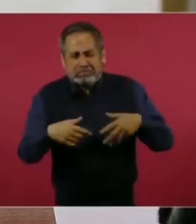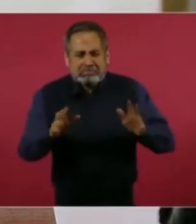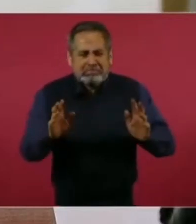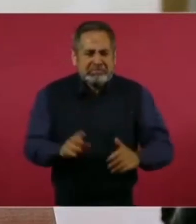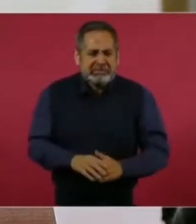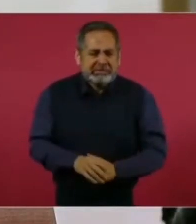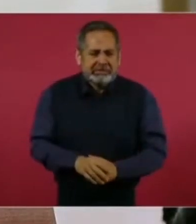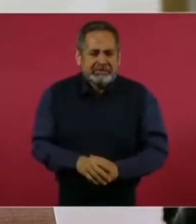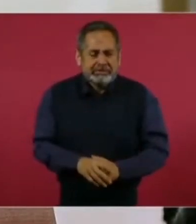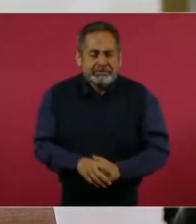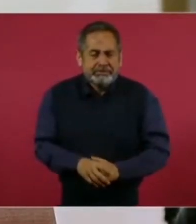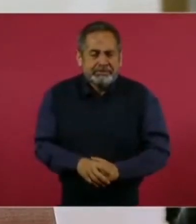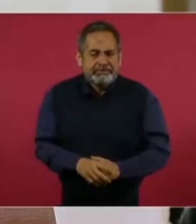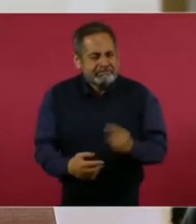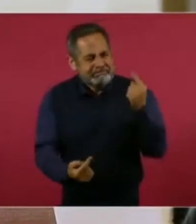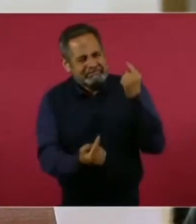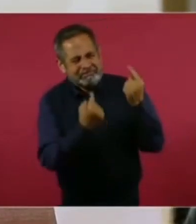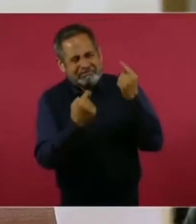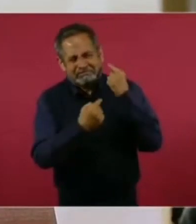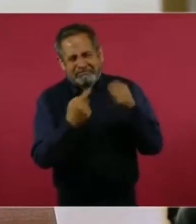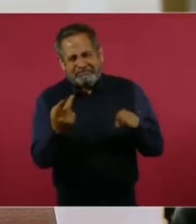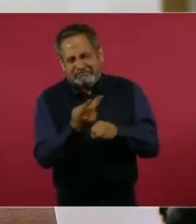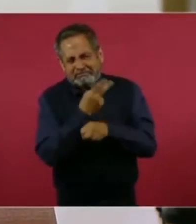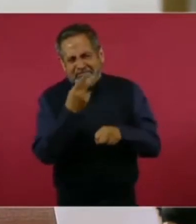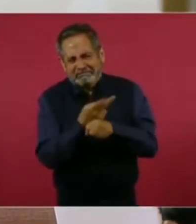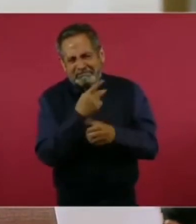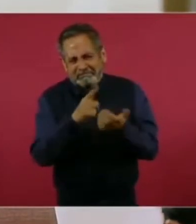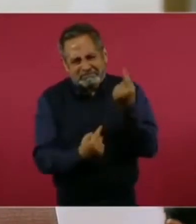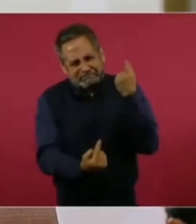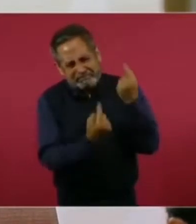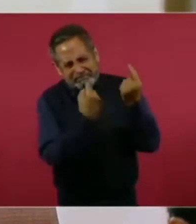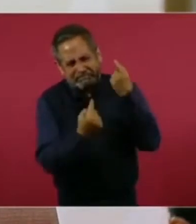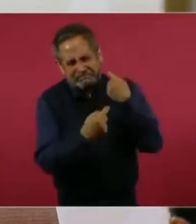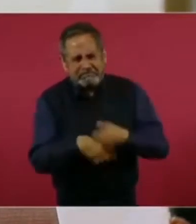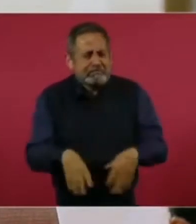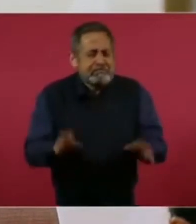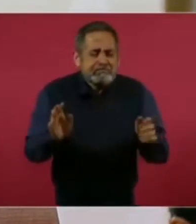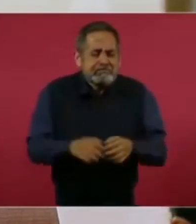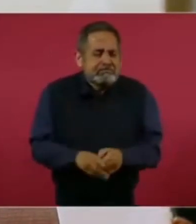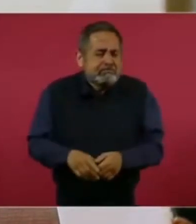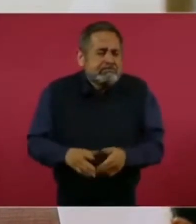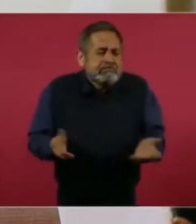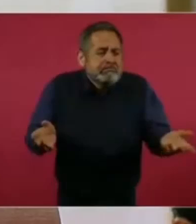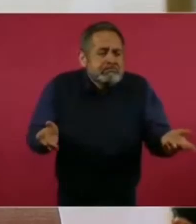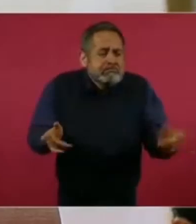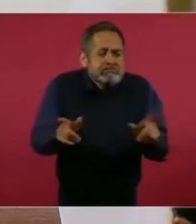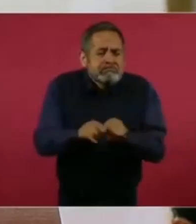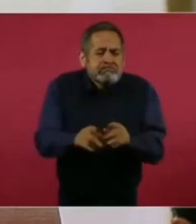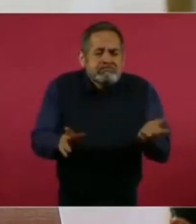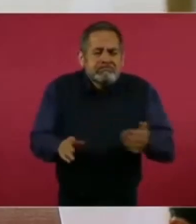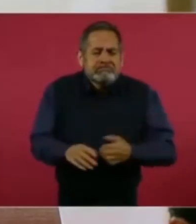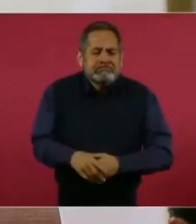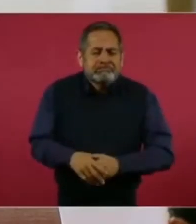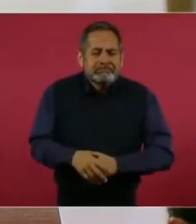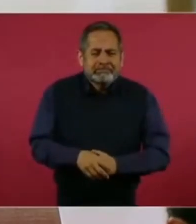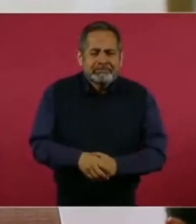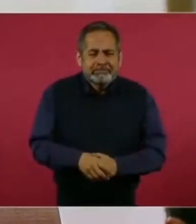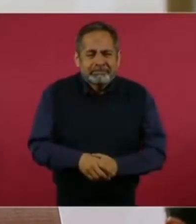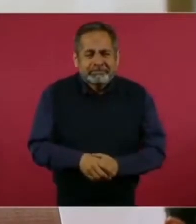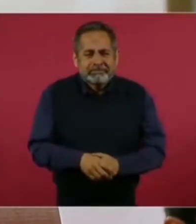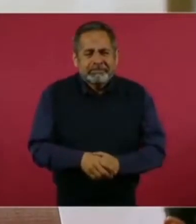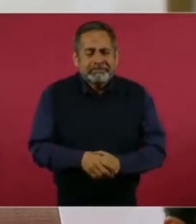eh Me insultan pero no pasan de ahí viene